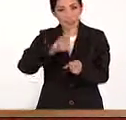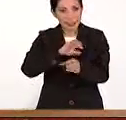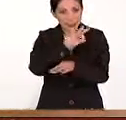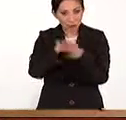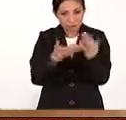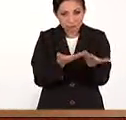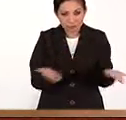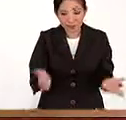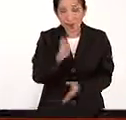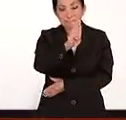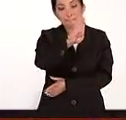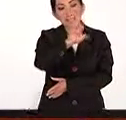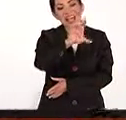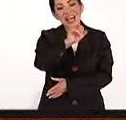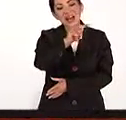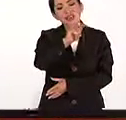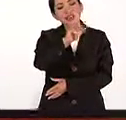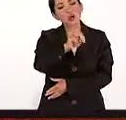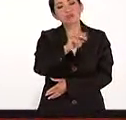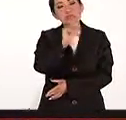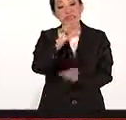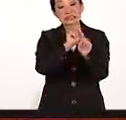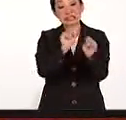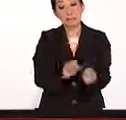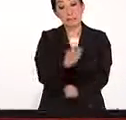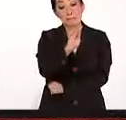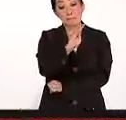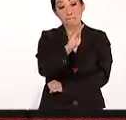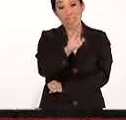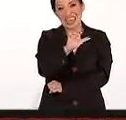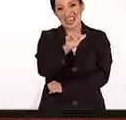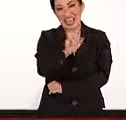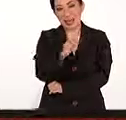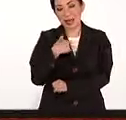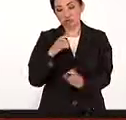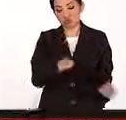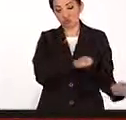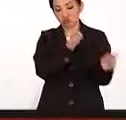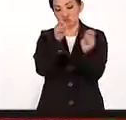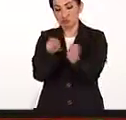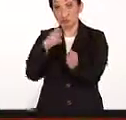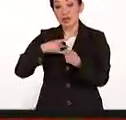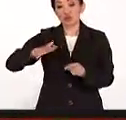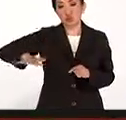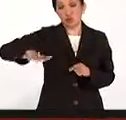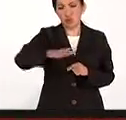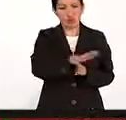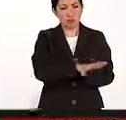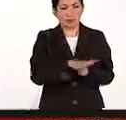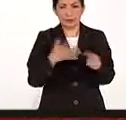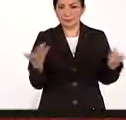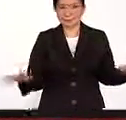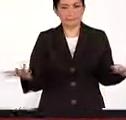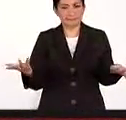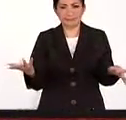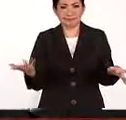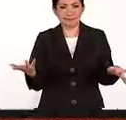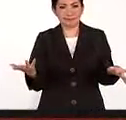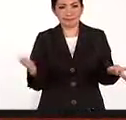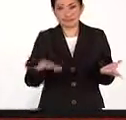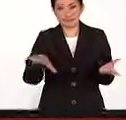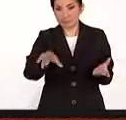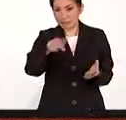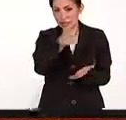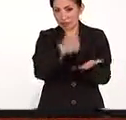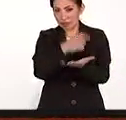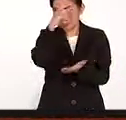el becatón es un sistema de becas que pone a disposición del público del público en este caso de la zona